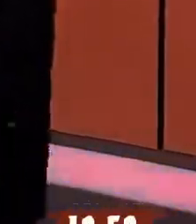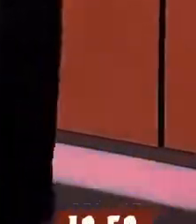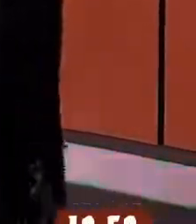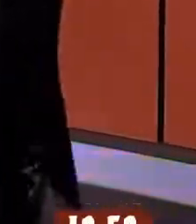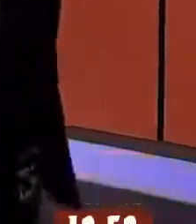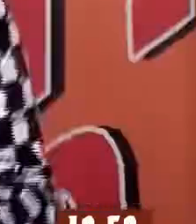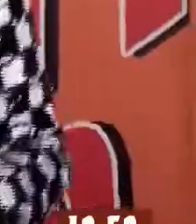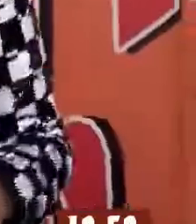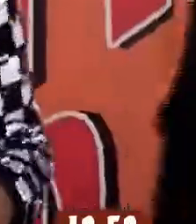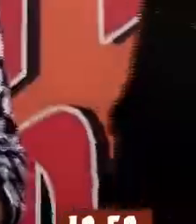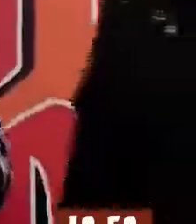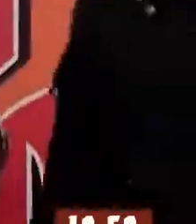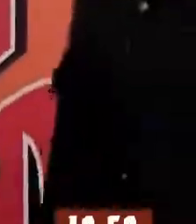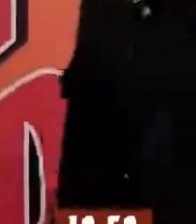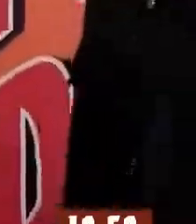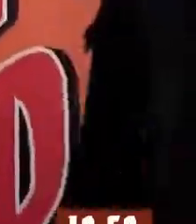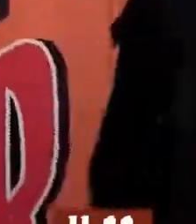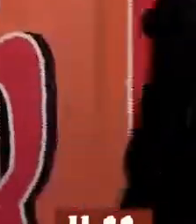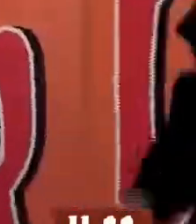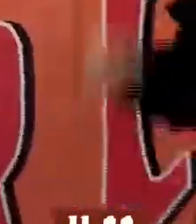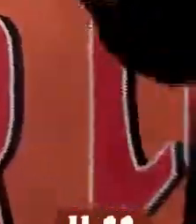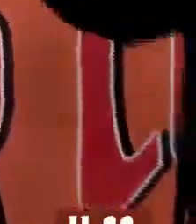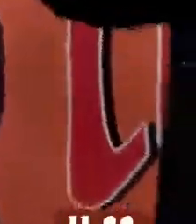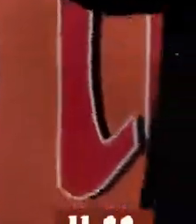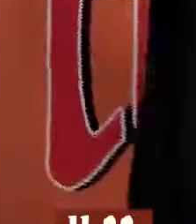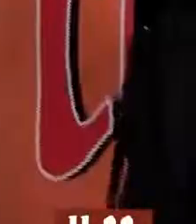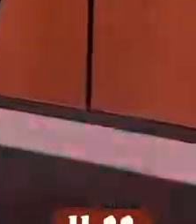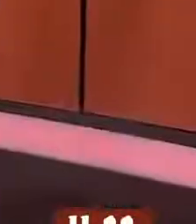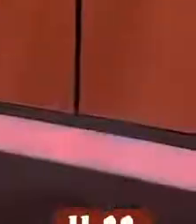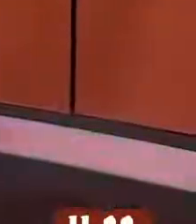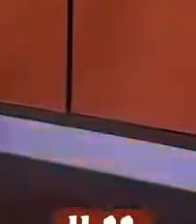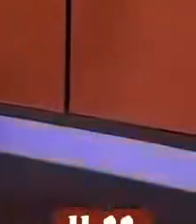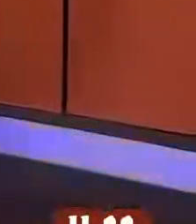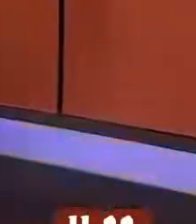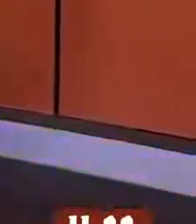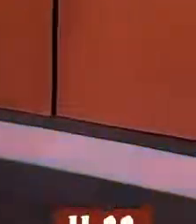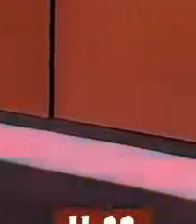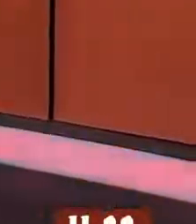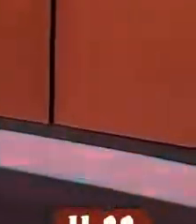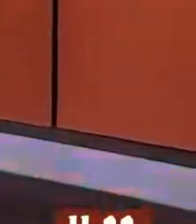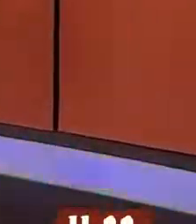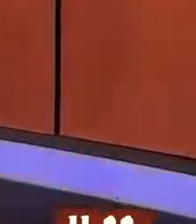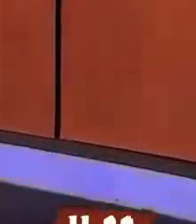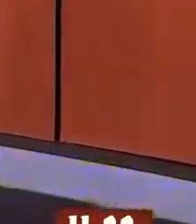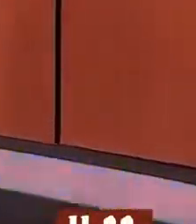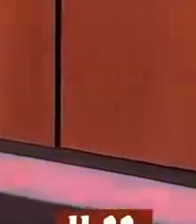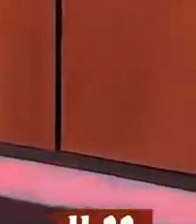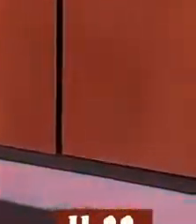vida, mi amor. Yeah.